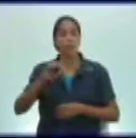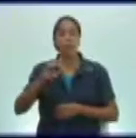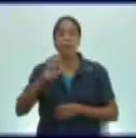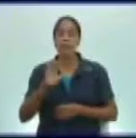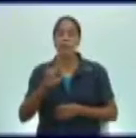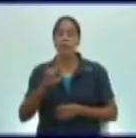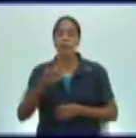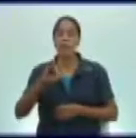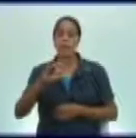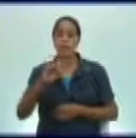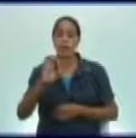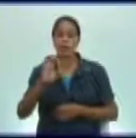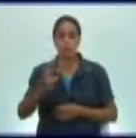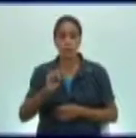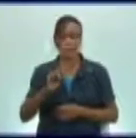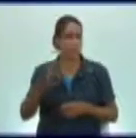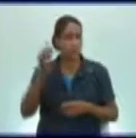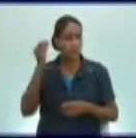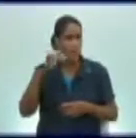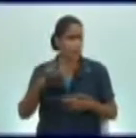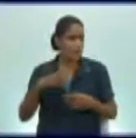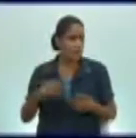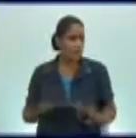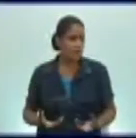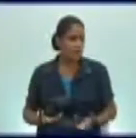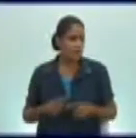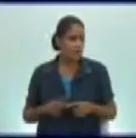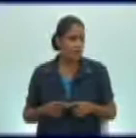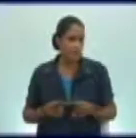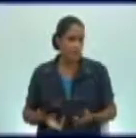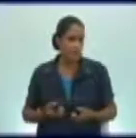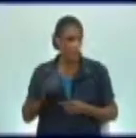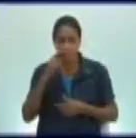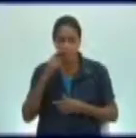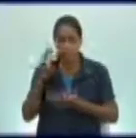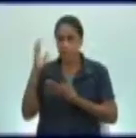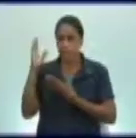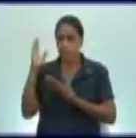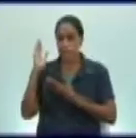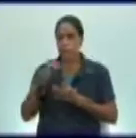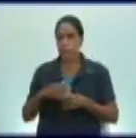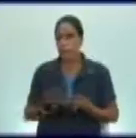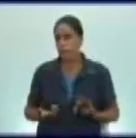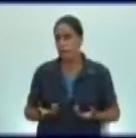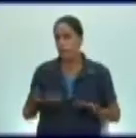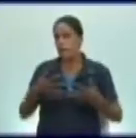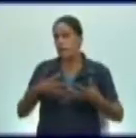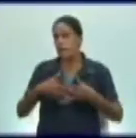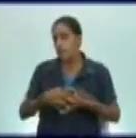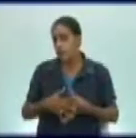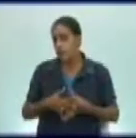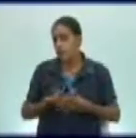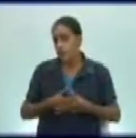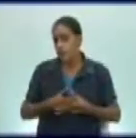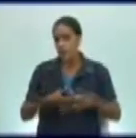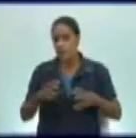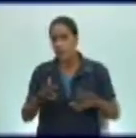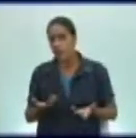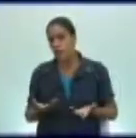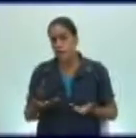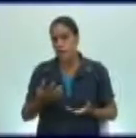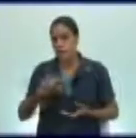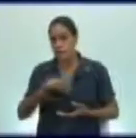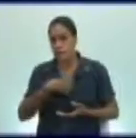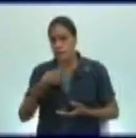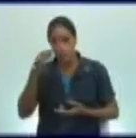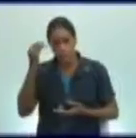qué? Presten atención a este ¿sabías qué? Porque nos va a servir como relación para ver una de las características que tienen que